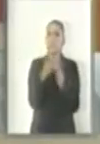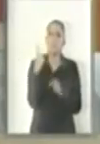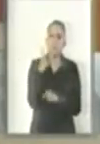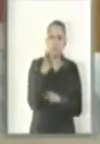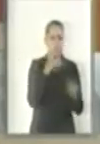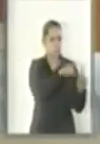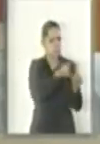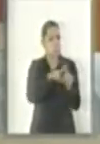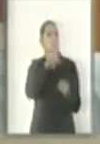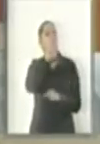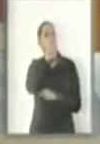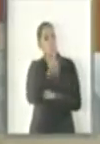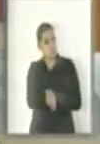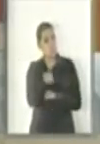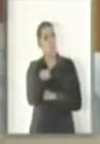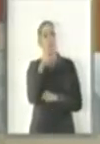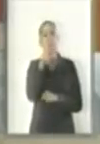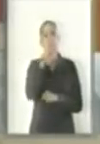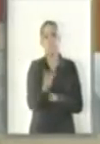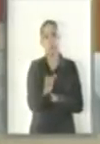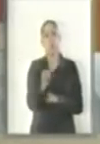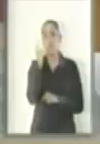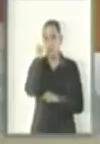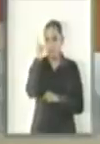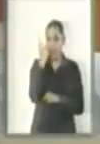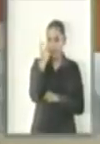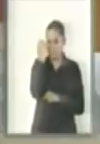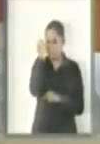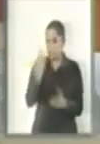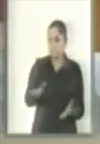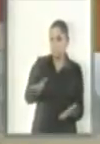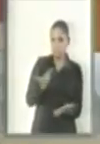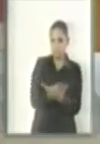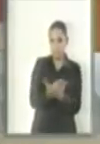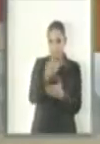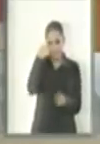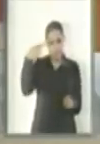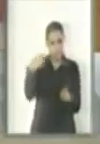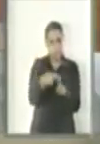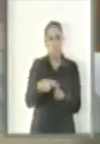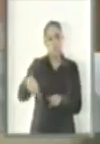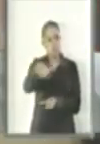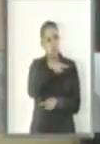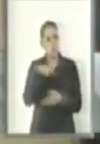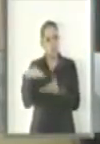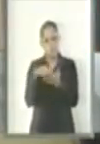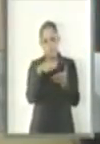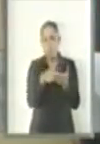a votar en favor de este acuerdo. Muchas gracias.